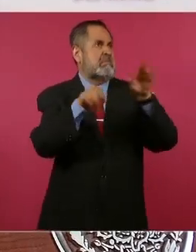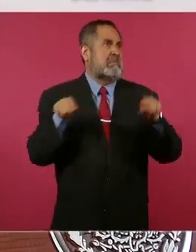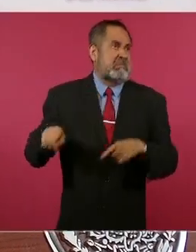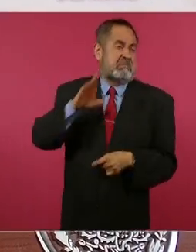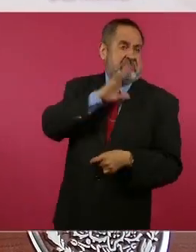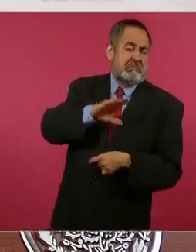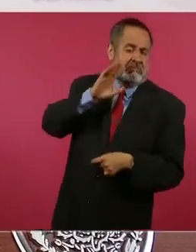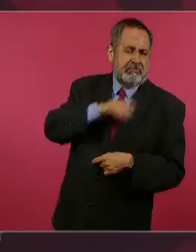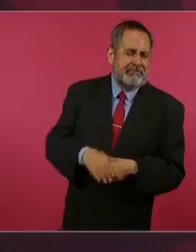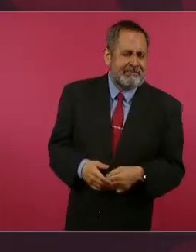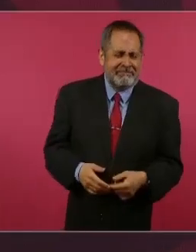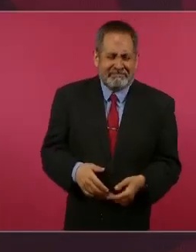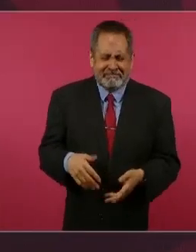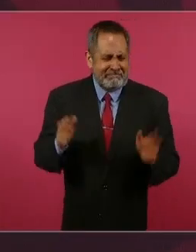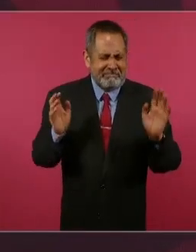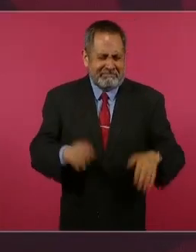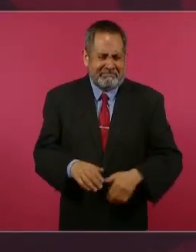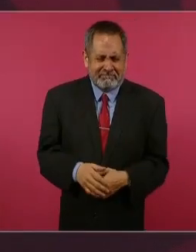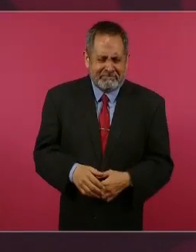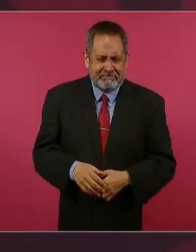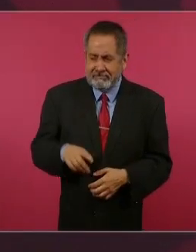nuestra economía está muy fuerte,